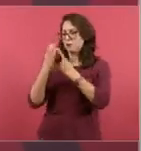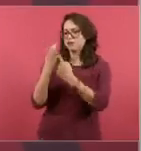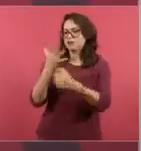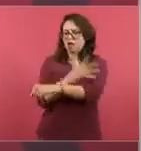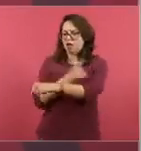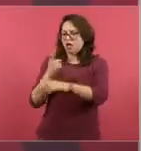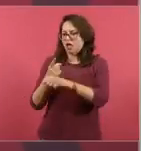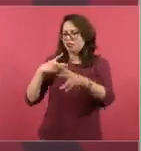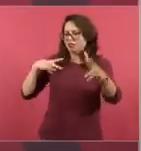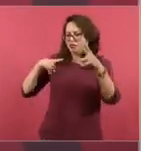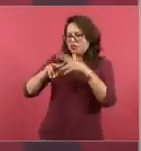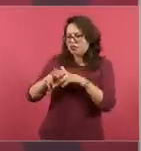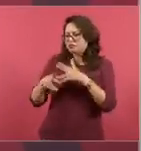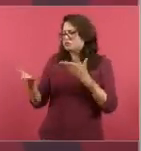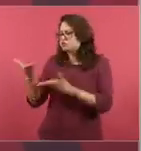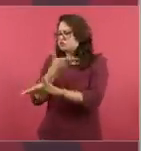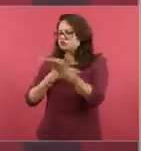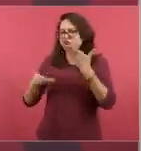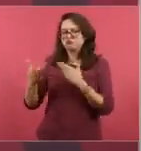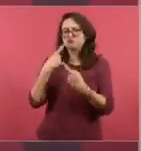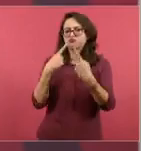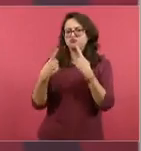que